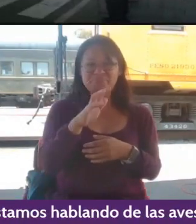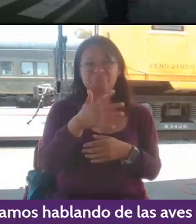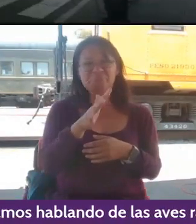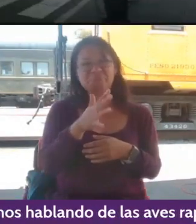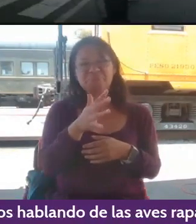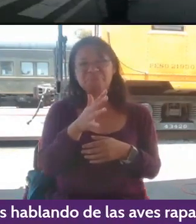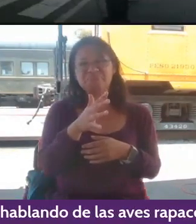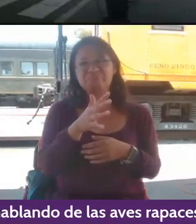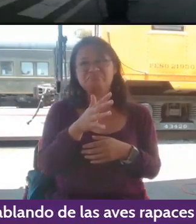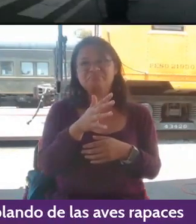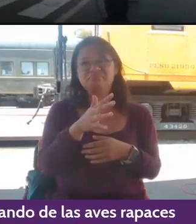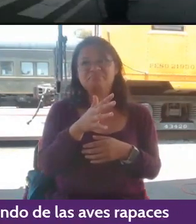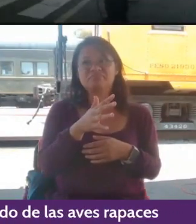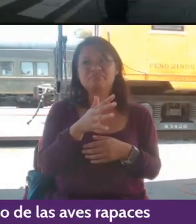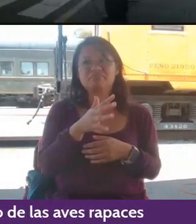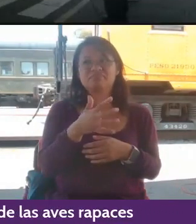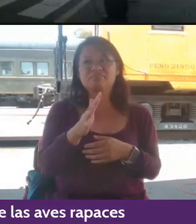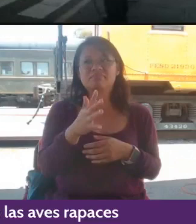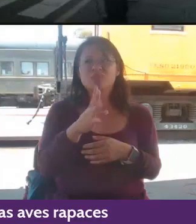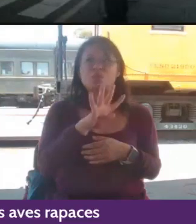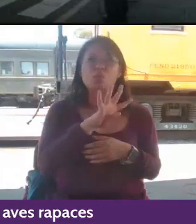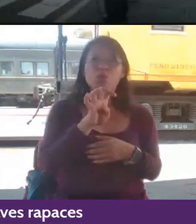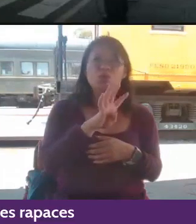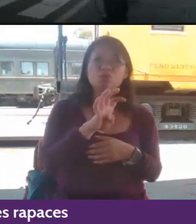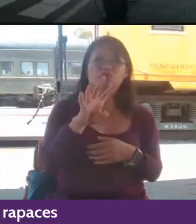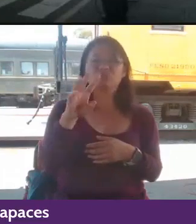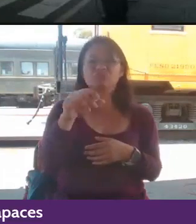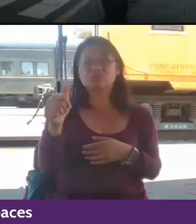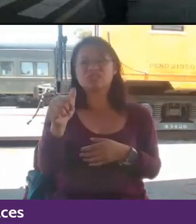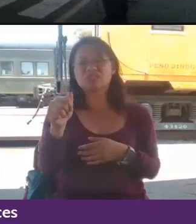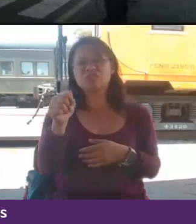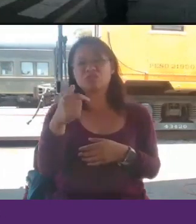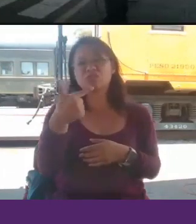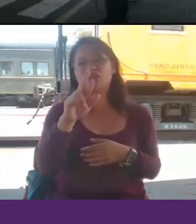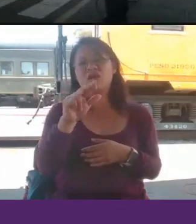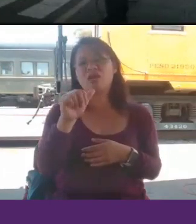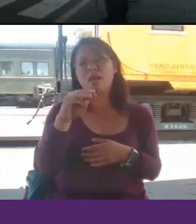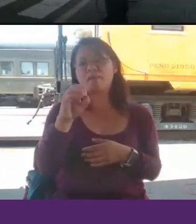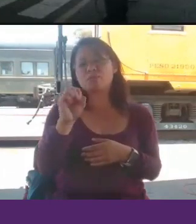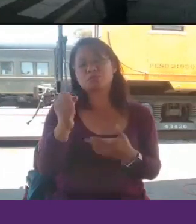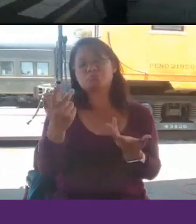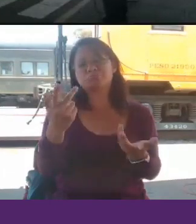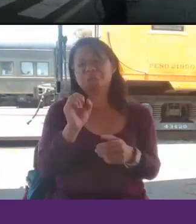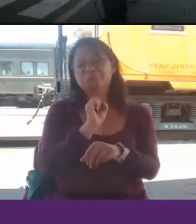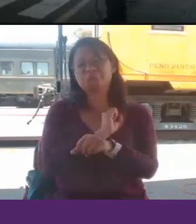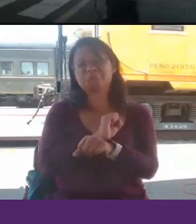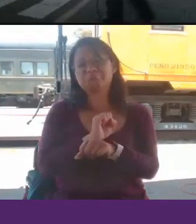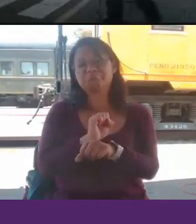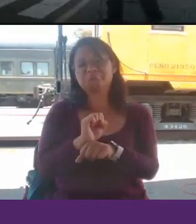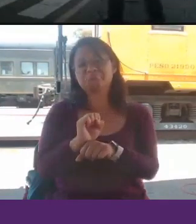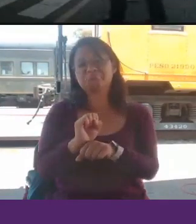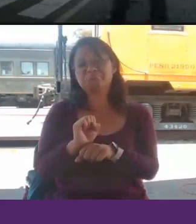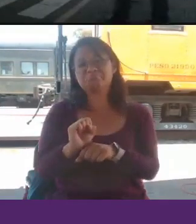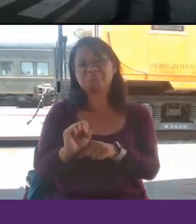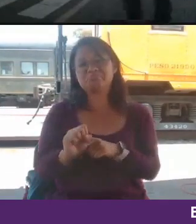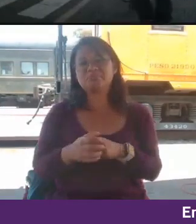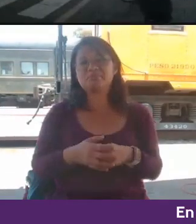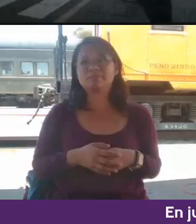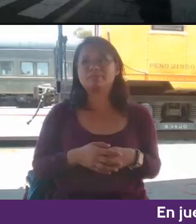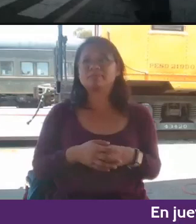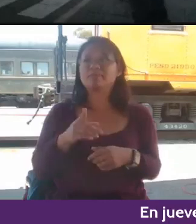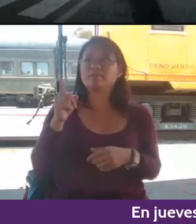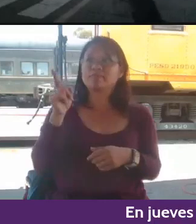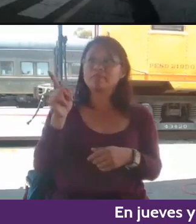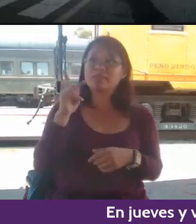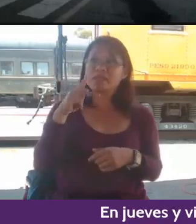los... Bueno, las hembras de lechuza del campanar entre los 400 y 600 gramos. Son súper ligeritas, ¿no? De hecho, el